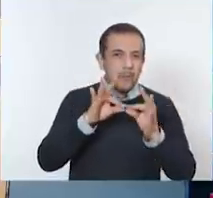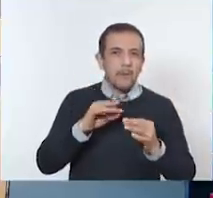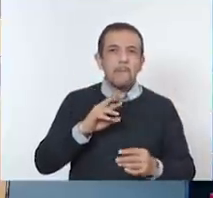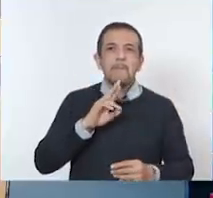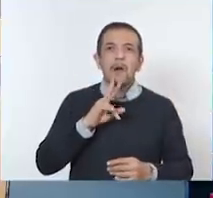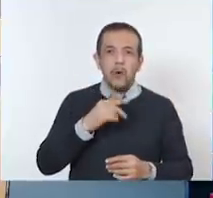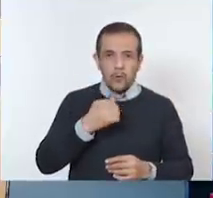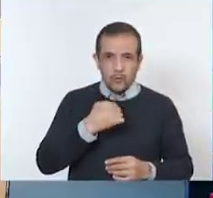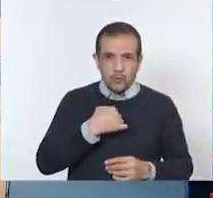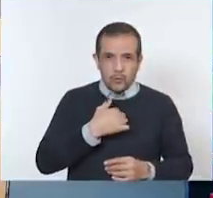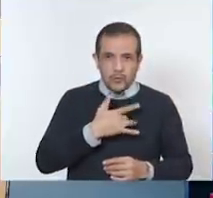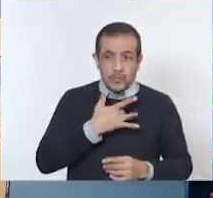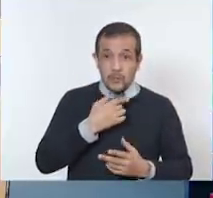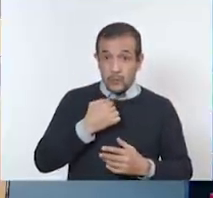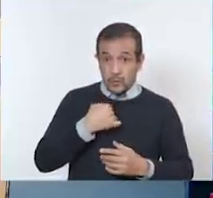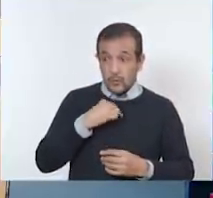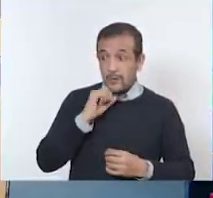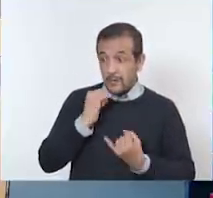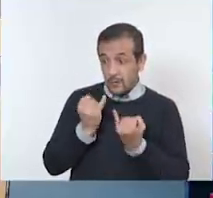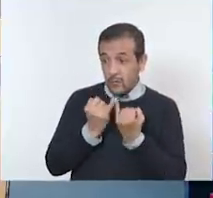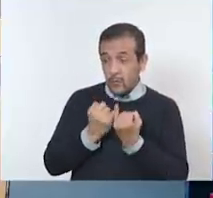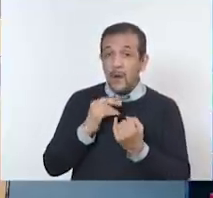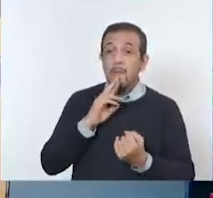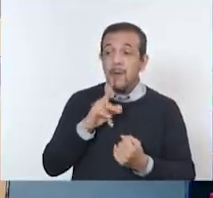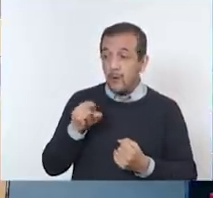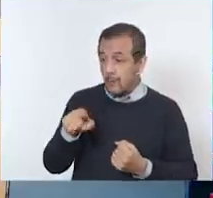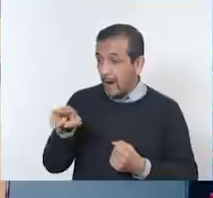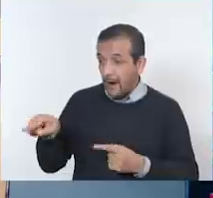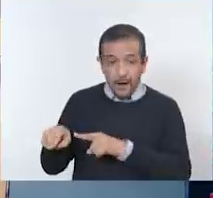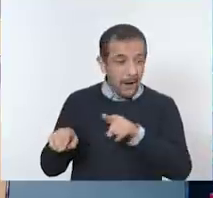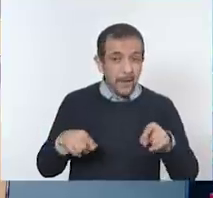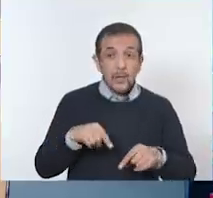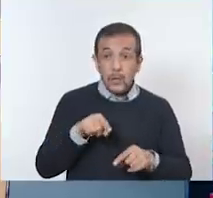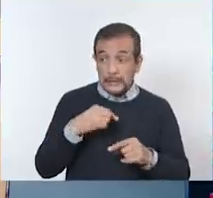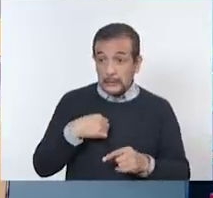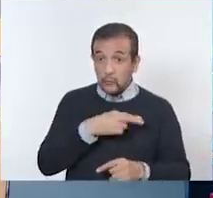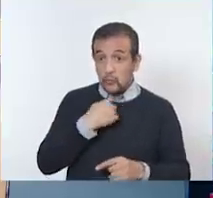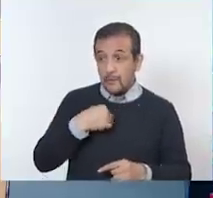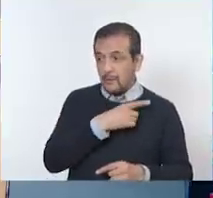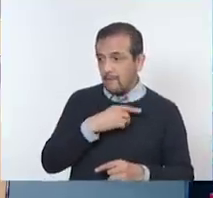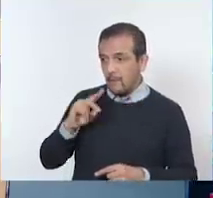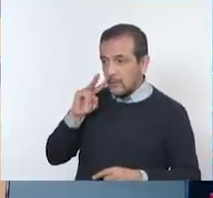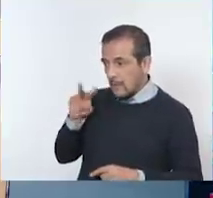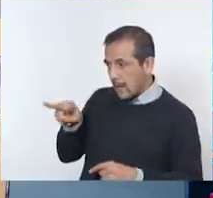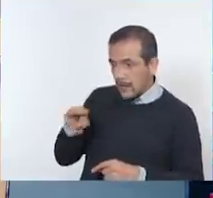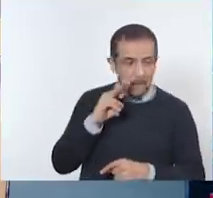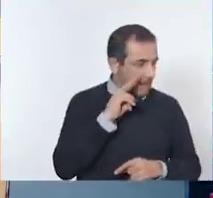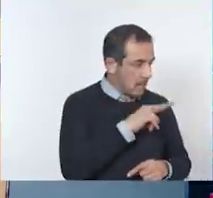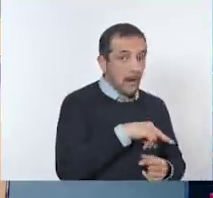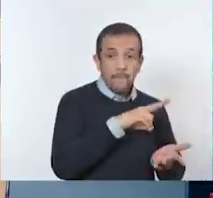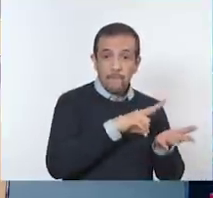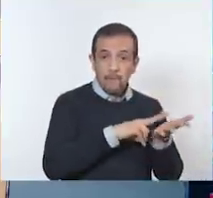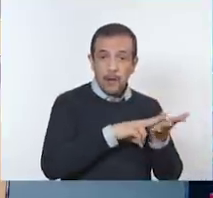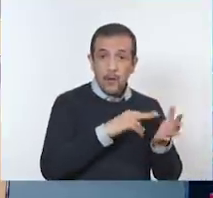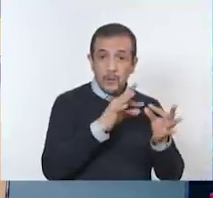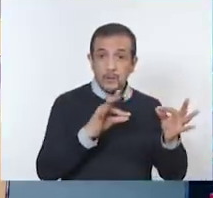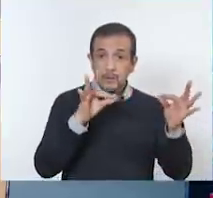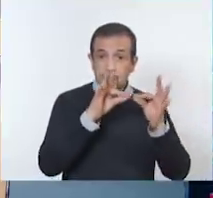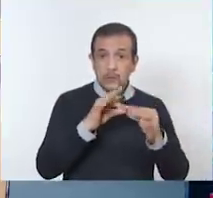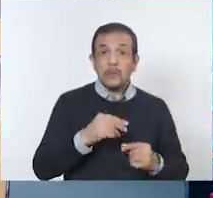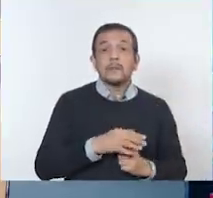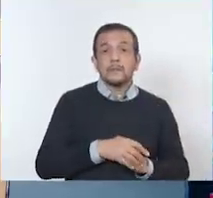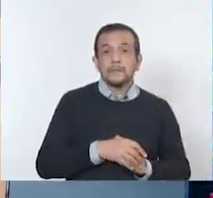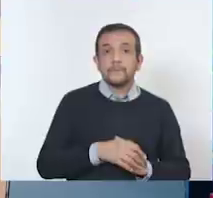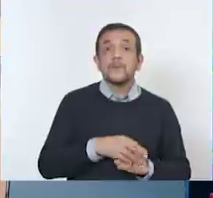es mejor para nosotros y para otras personas es reconocer su valor como personas. Lo importante que son